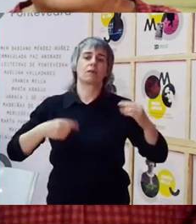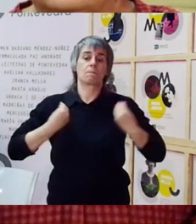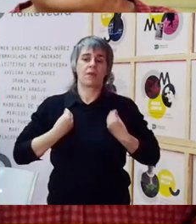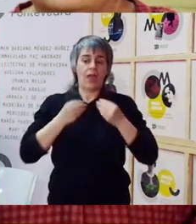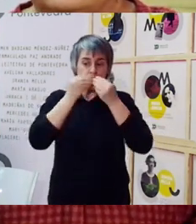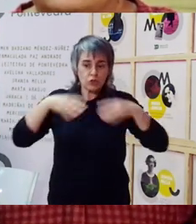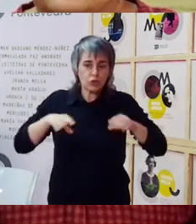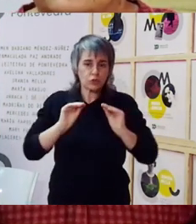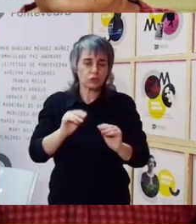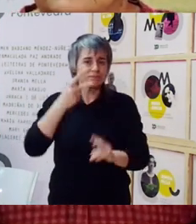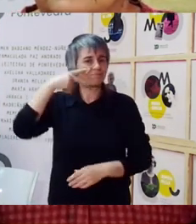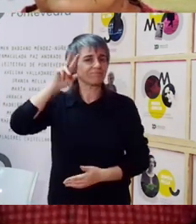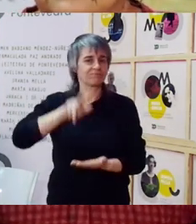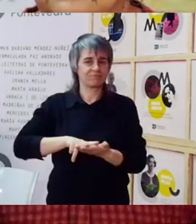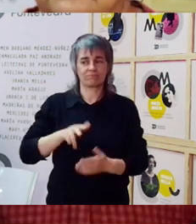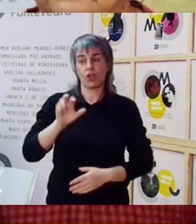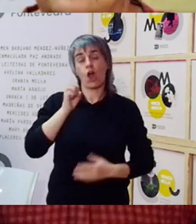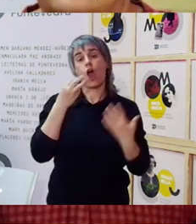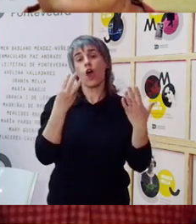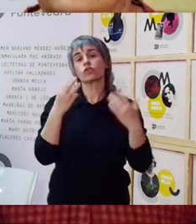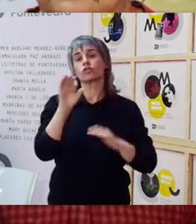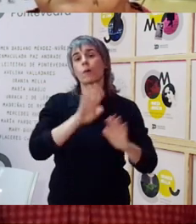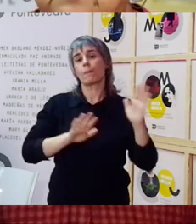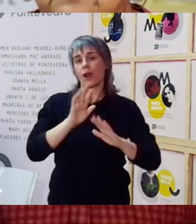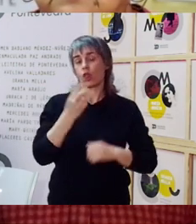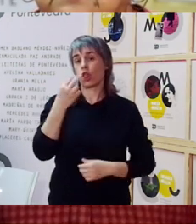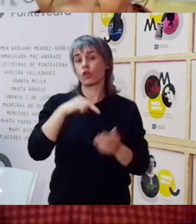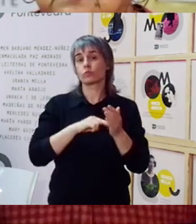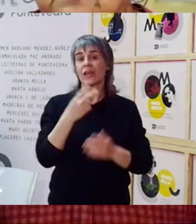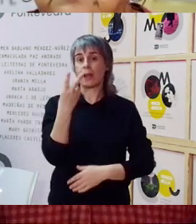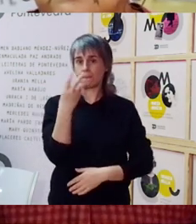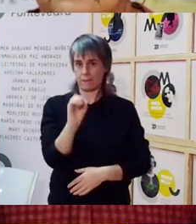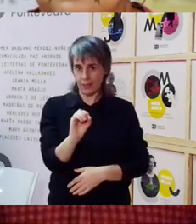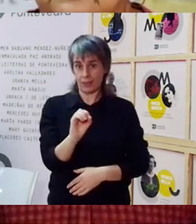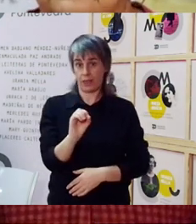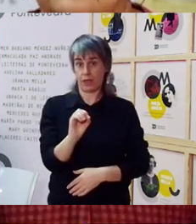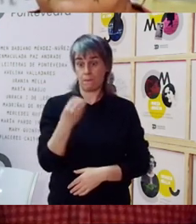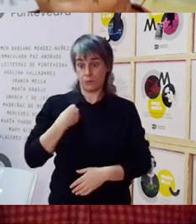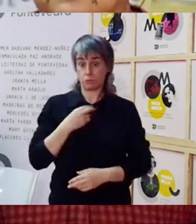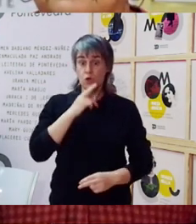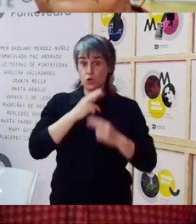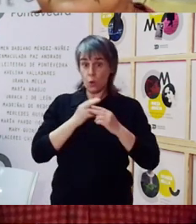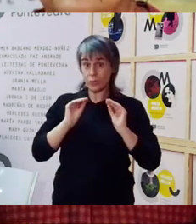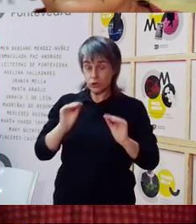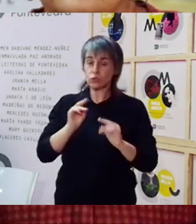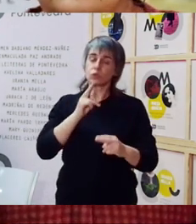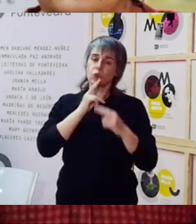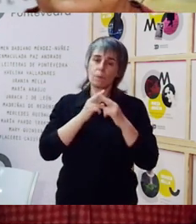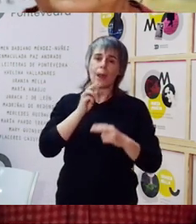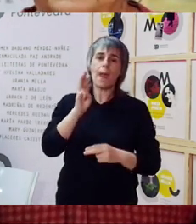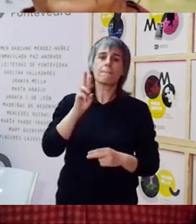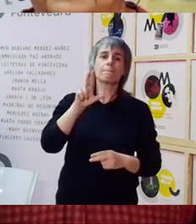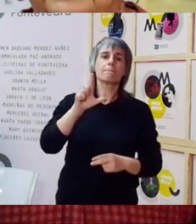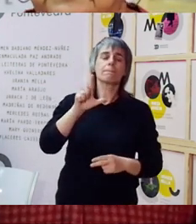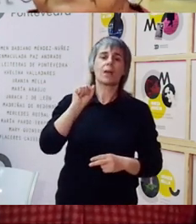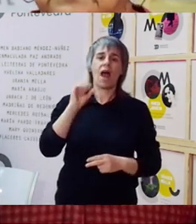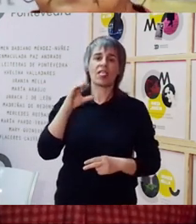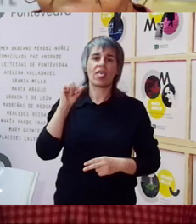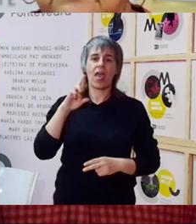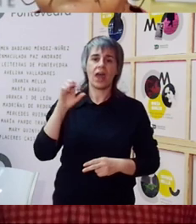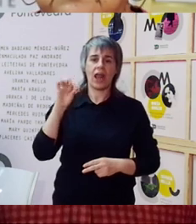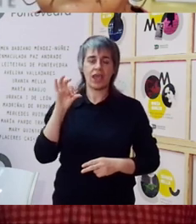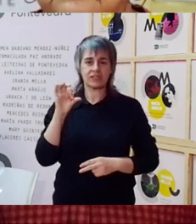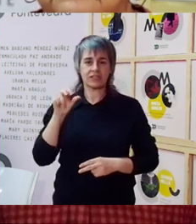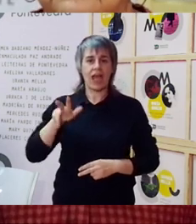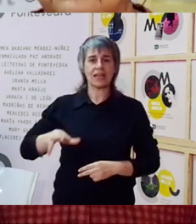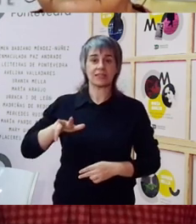marzo en 2020, cando lle demos o seu nome a unha plaza da entrada ao Colexio Manuel Cordo Bullosa.